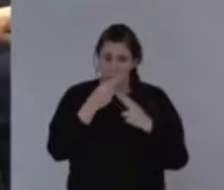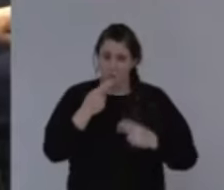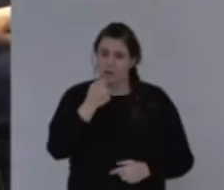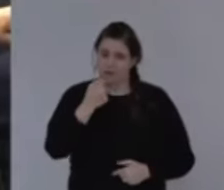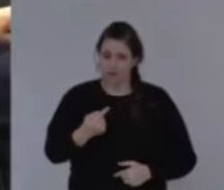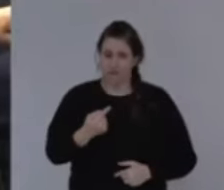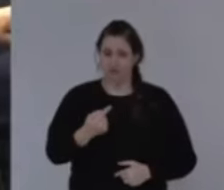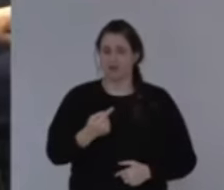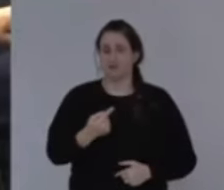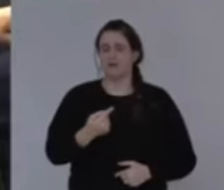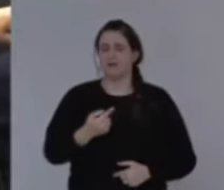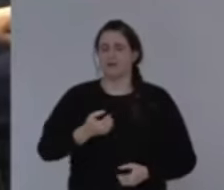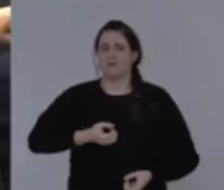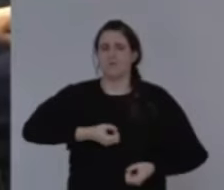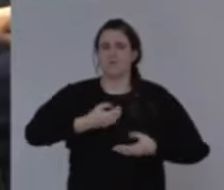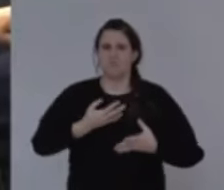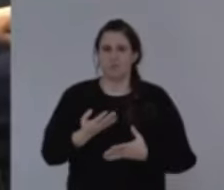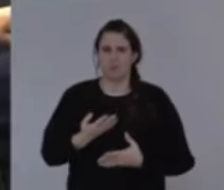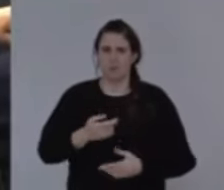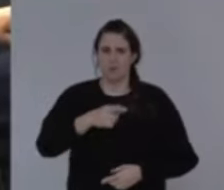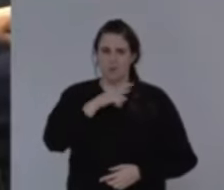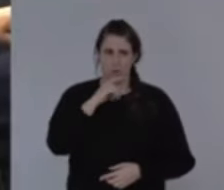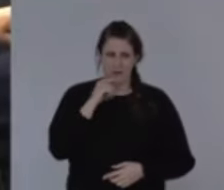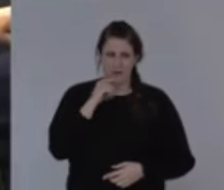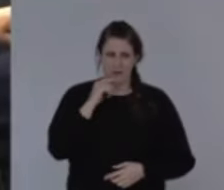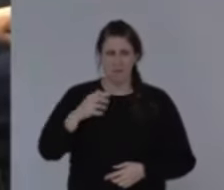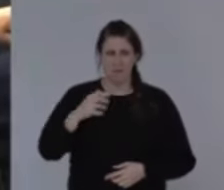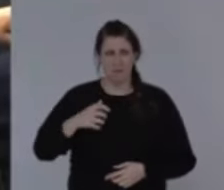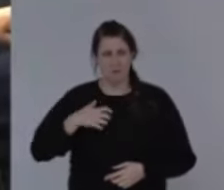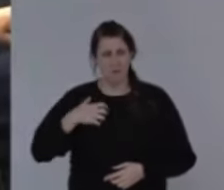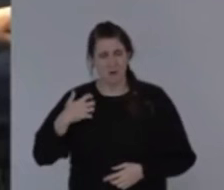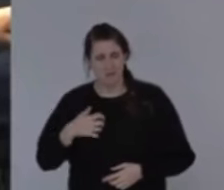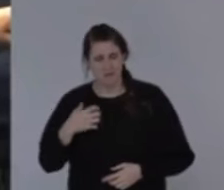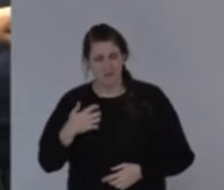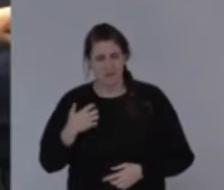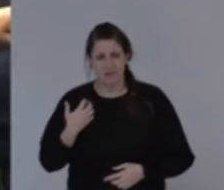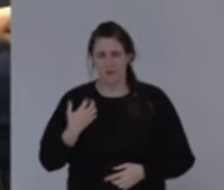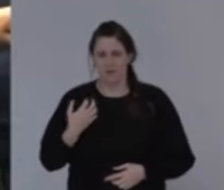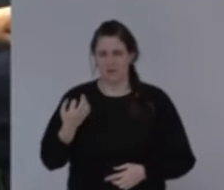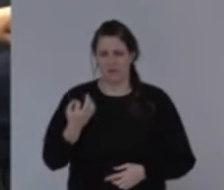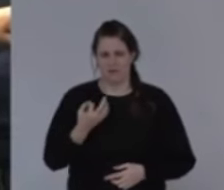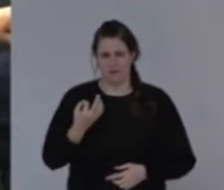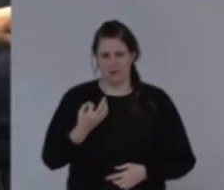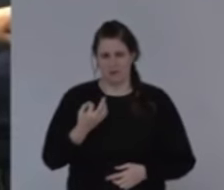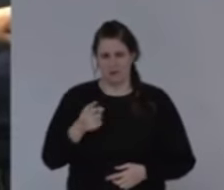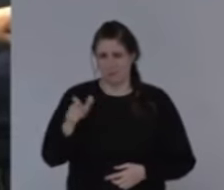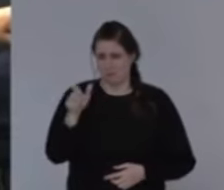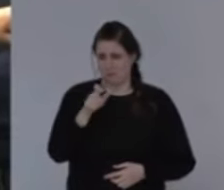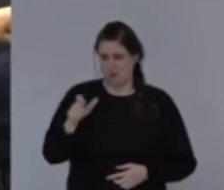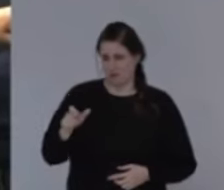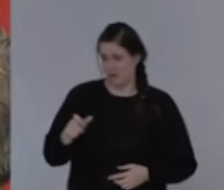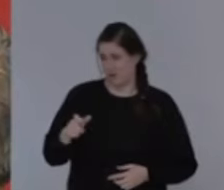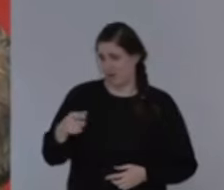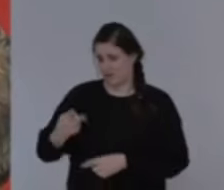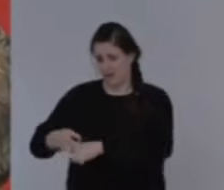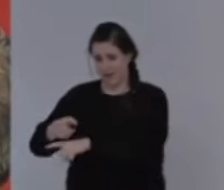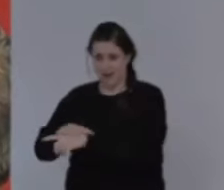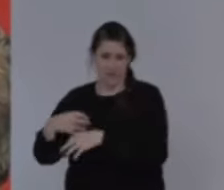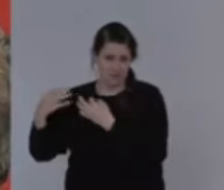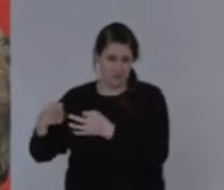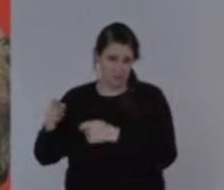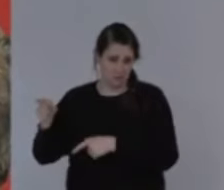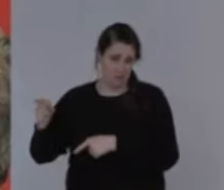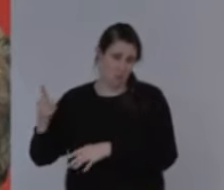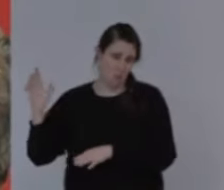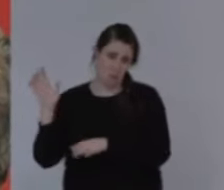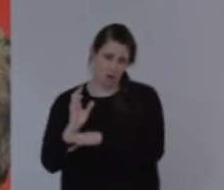dolores. Lo que más me ha molestado es la cantidad de gente, fundamentalmente los radicales de siempre, que hacen